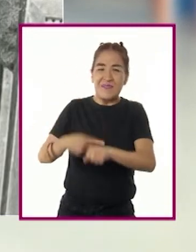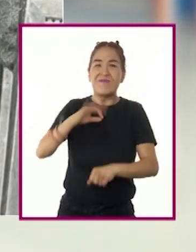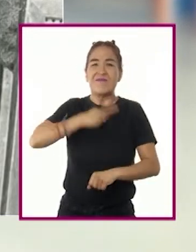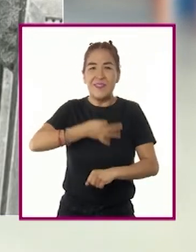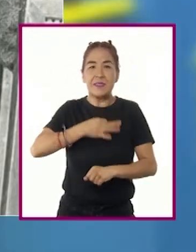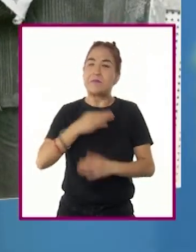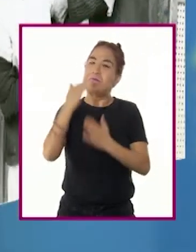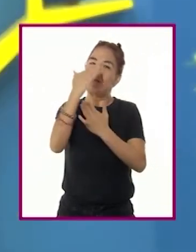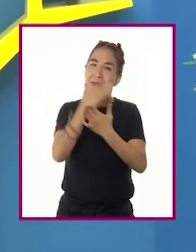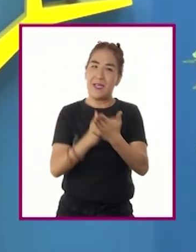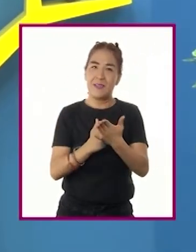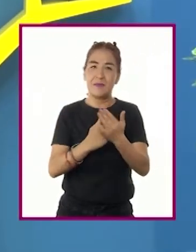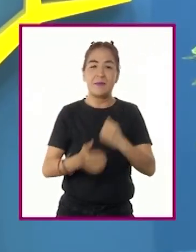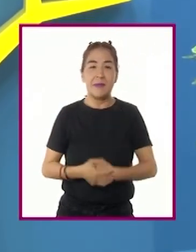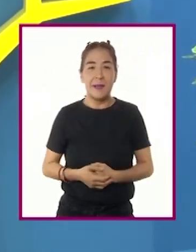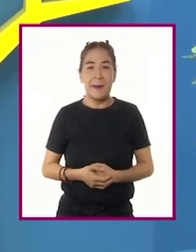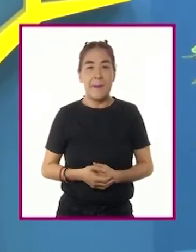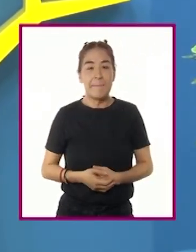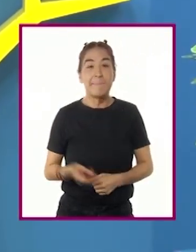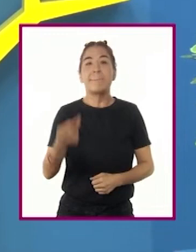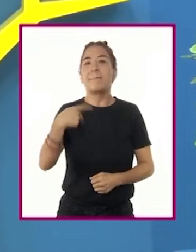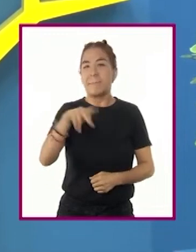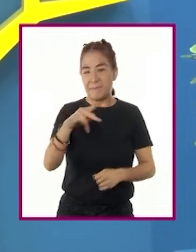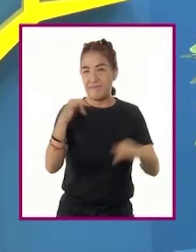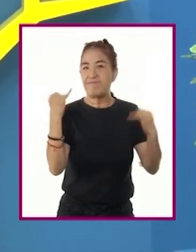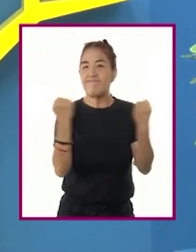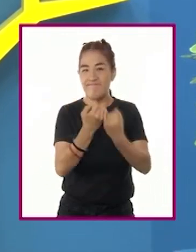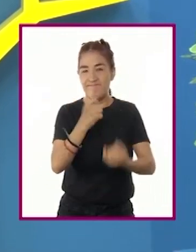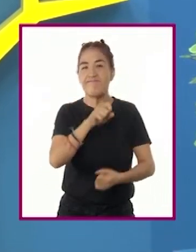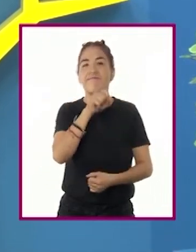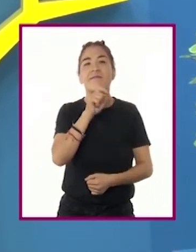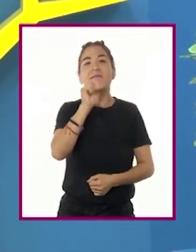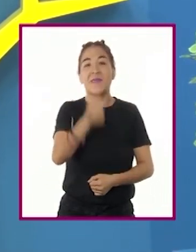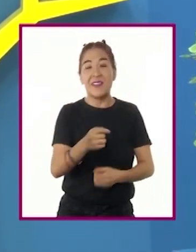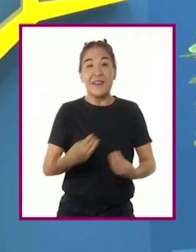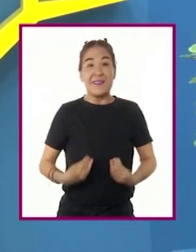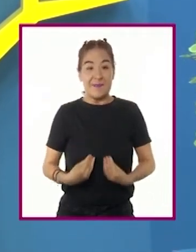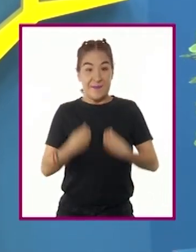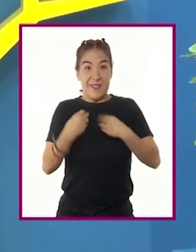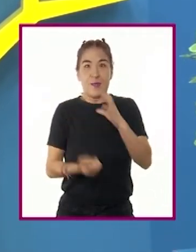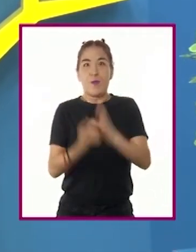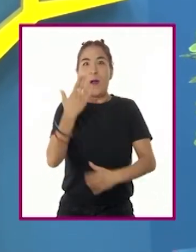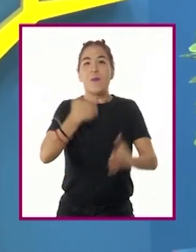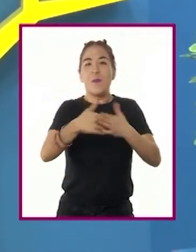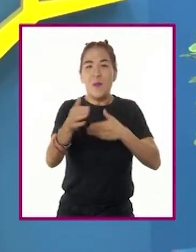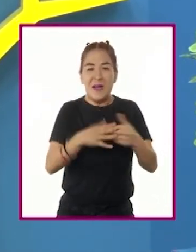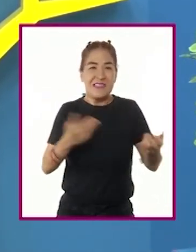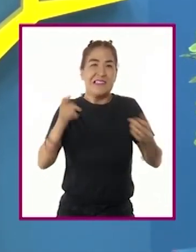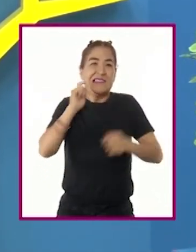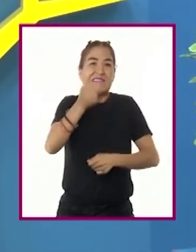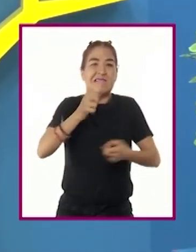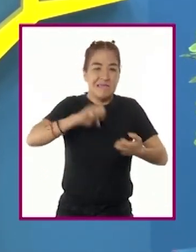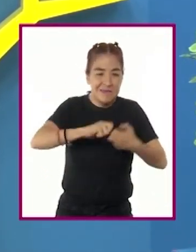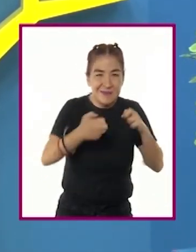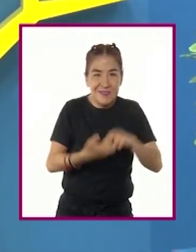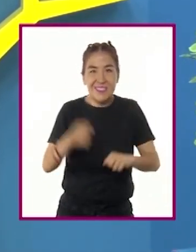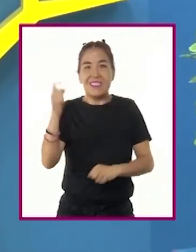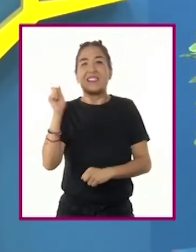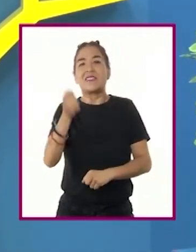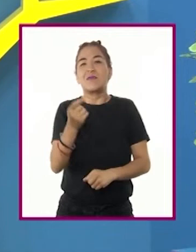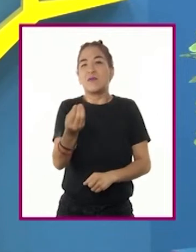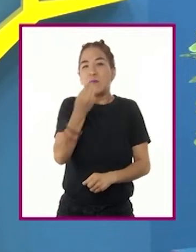infecciosas. Pero, al mismo tiempo, los hábitos de la vida moderna, el estrés, la